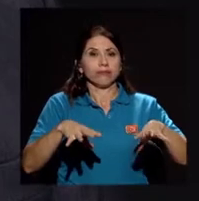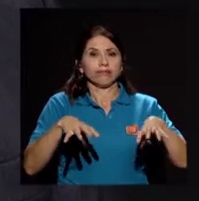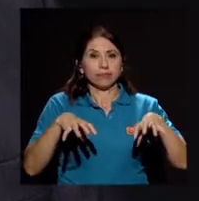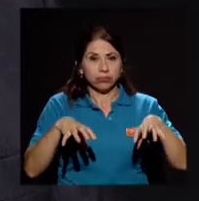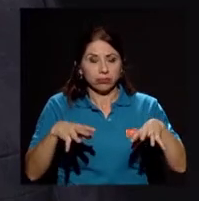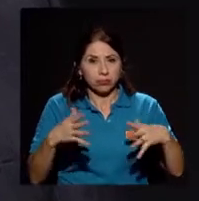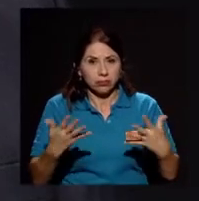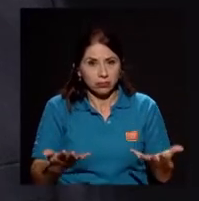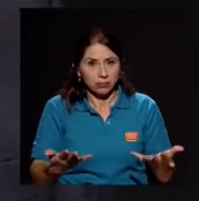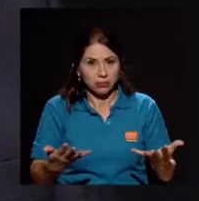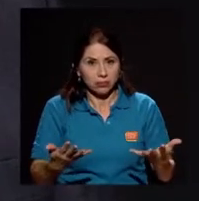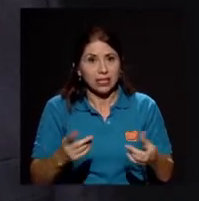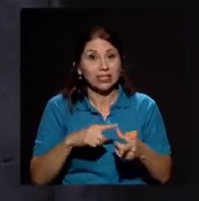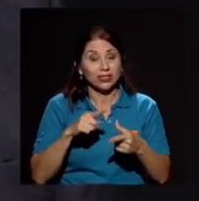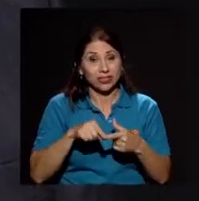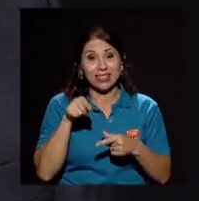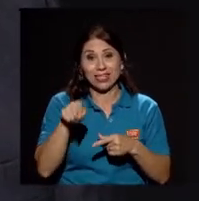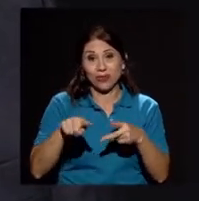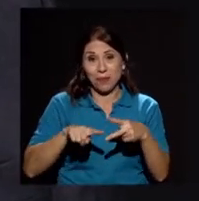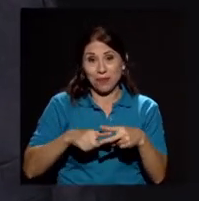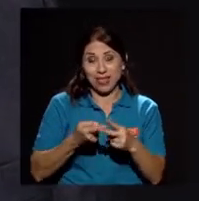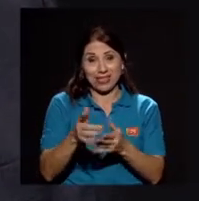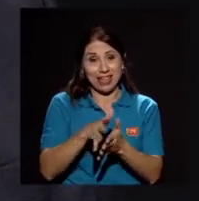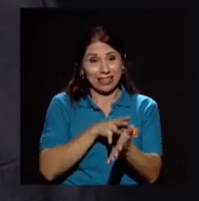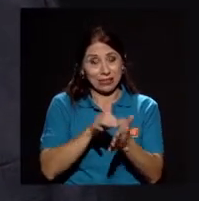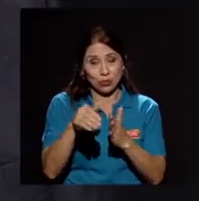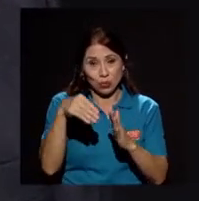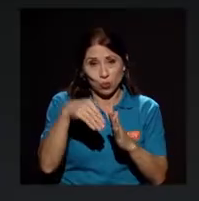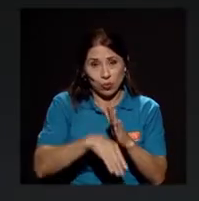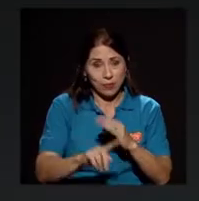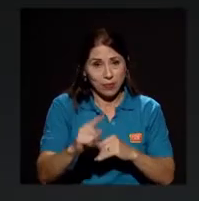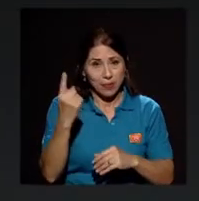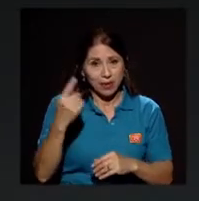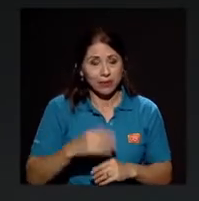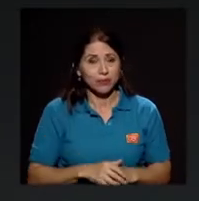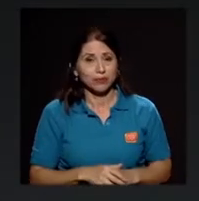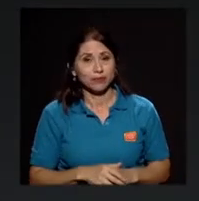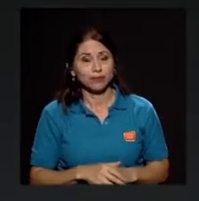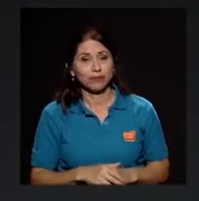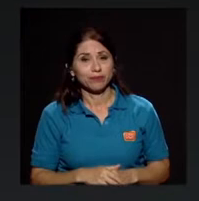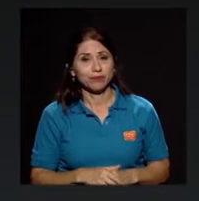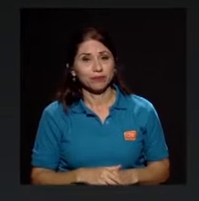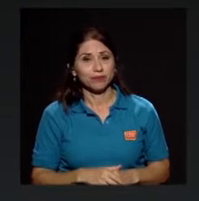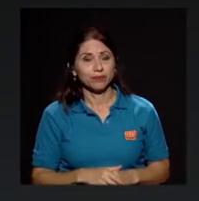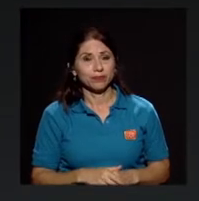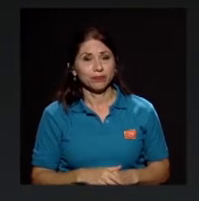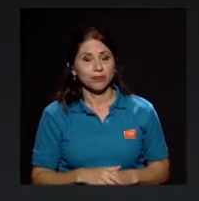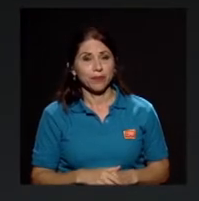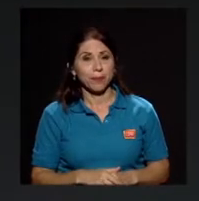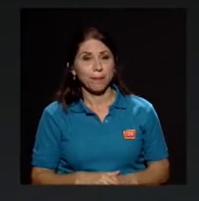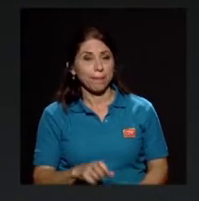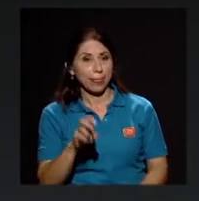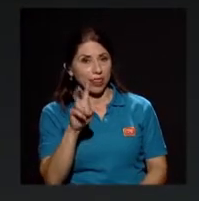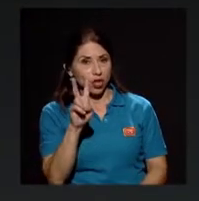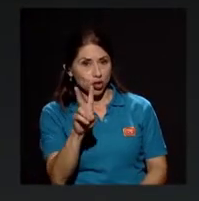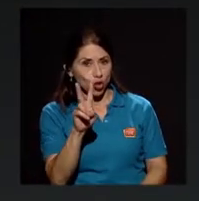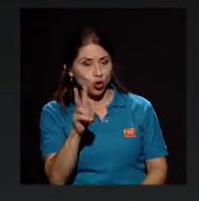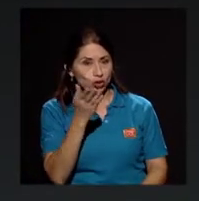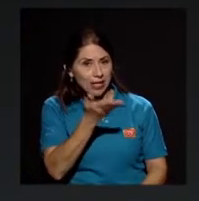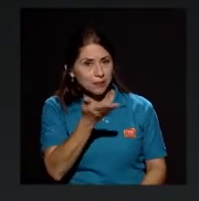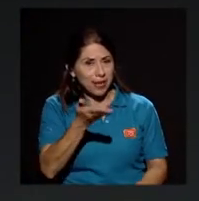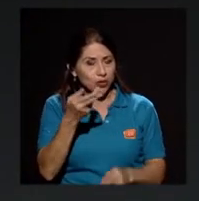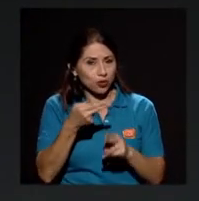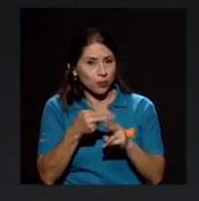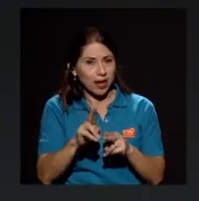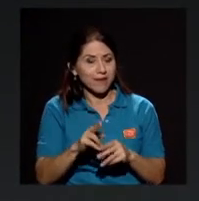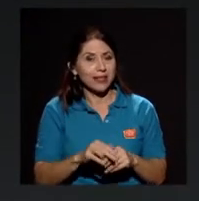elemento que nos empieza a matar primero antes que el que el choque dos aspectos breves